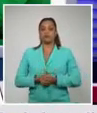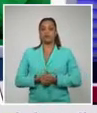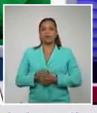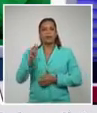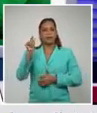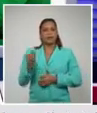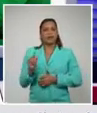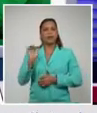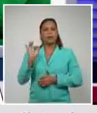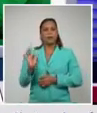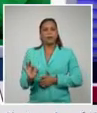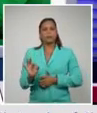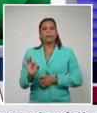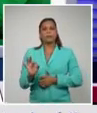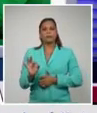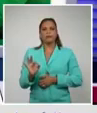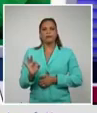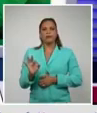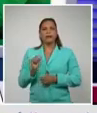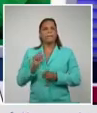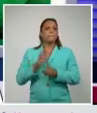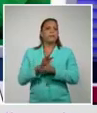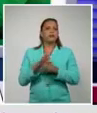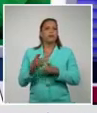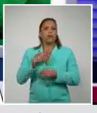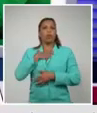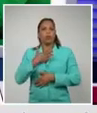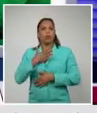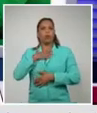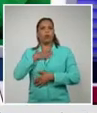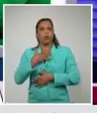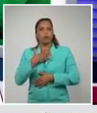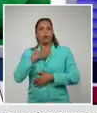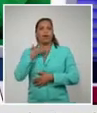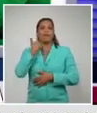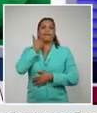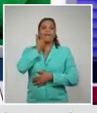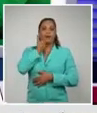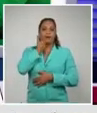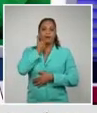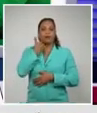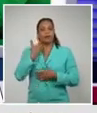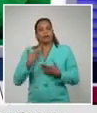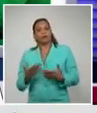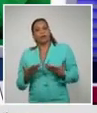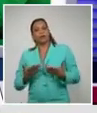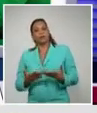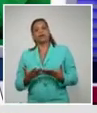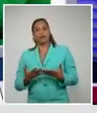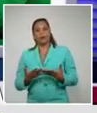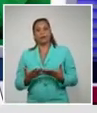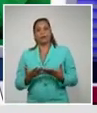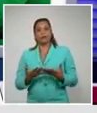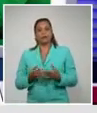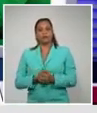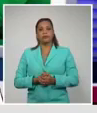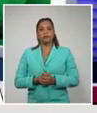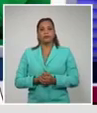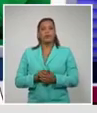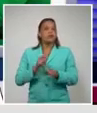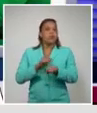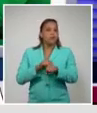paciente que comenzó con tos, fiebre, decaimiento, en un momento